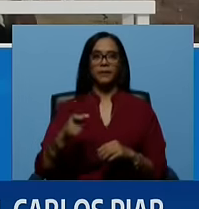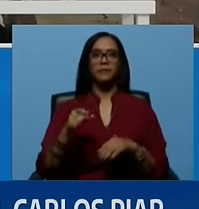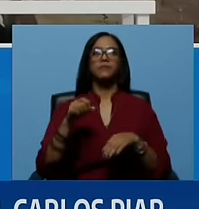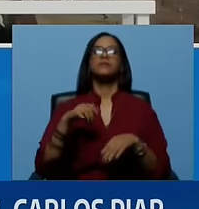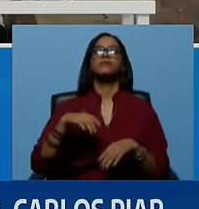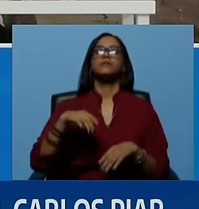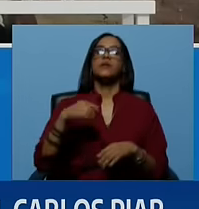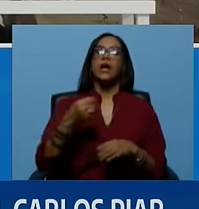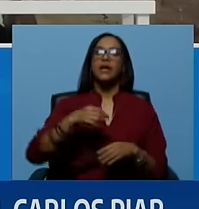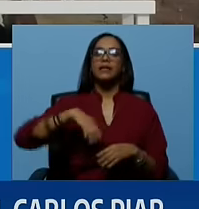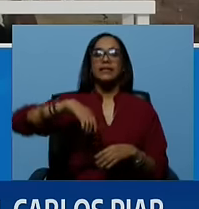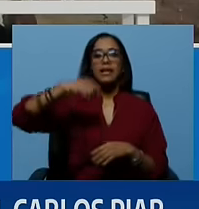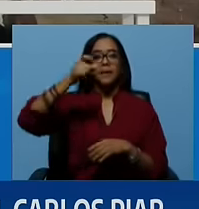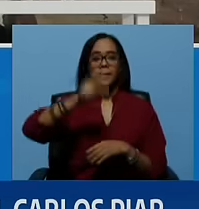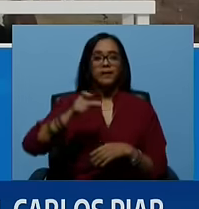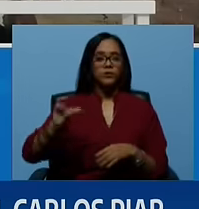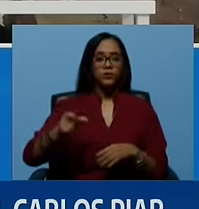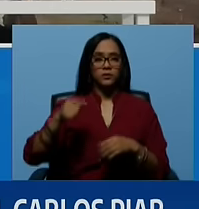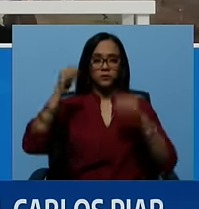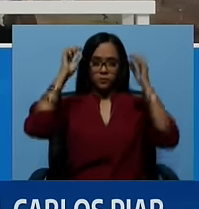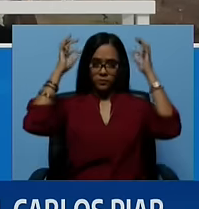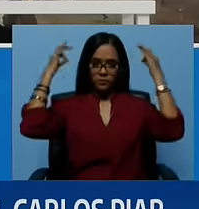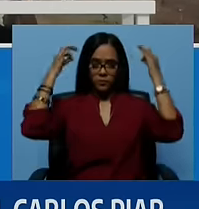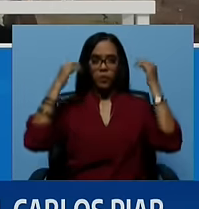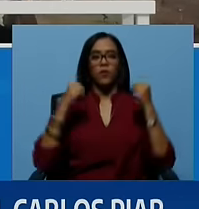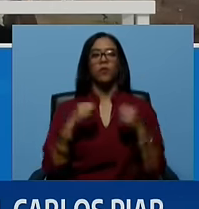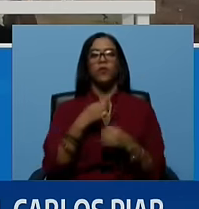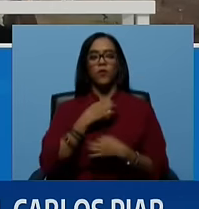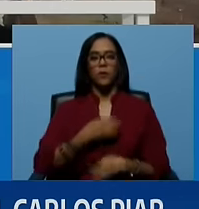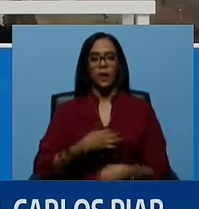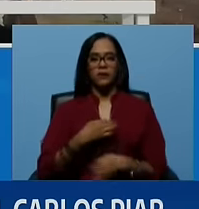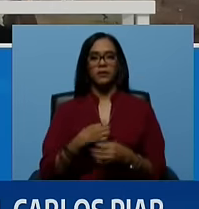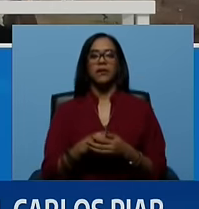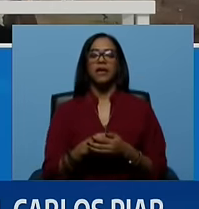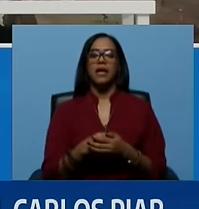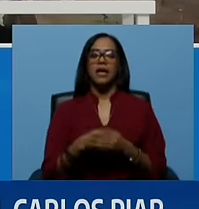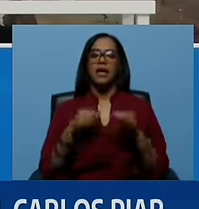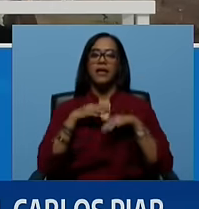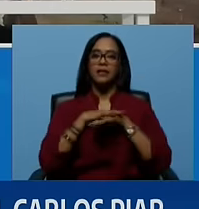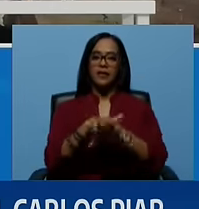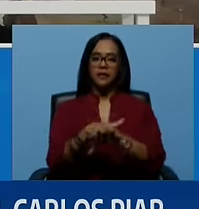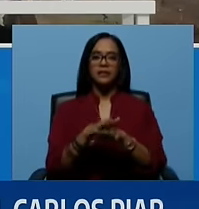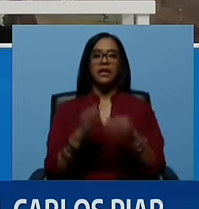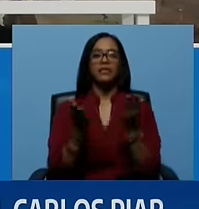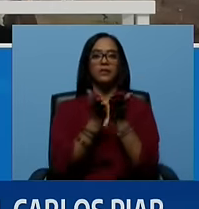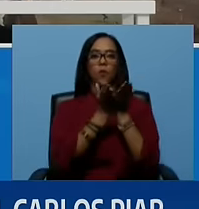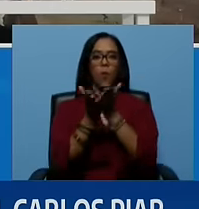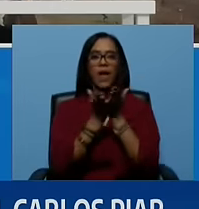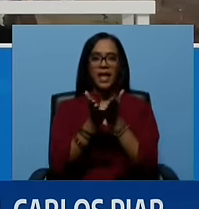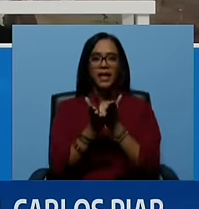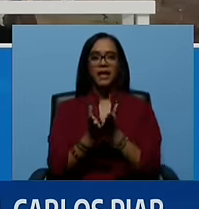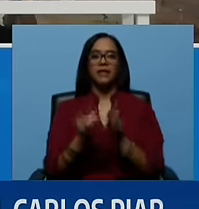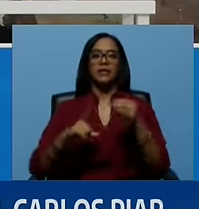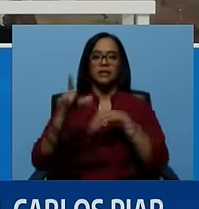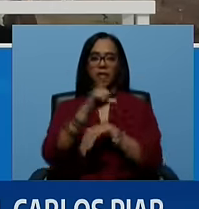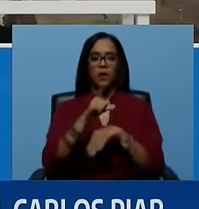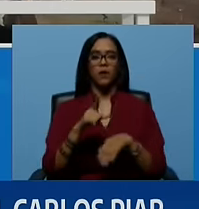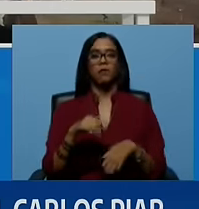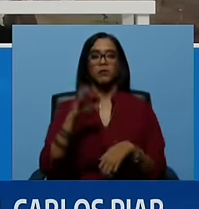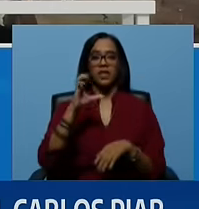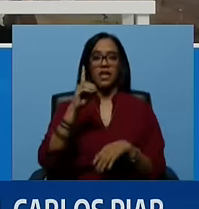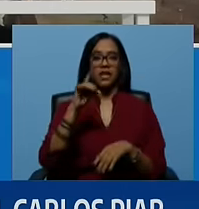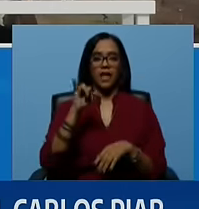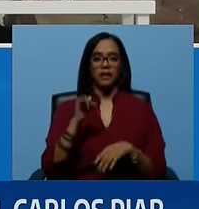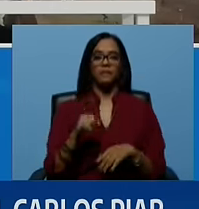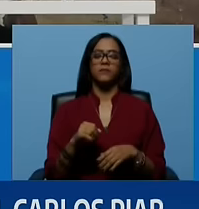uniformado es la recuperación de escuelas liceos ambulatorio cdi puede haber una